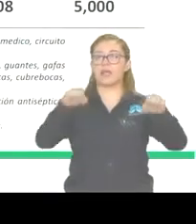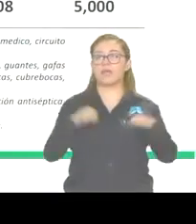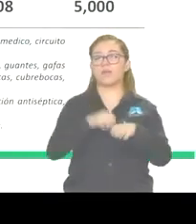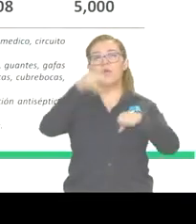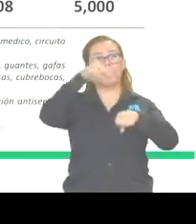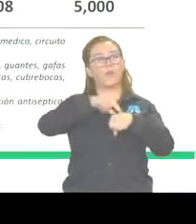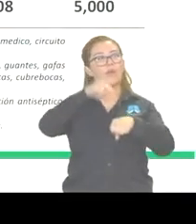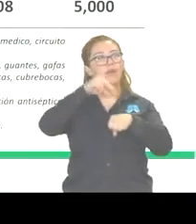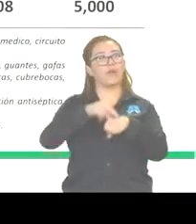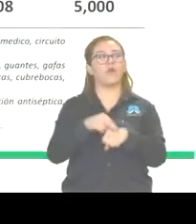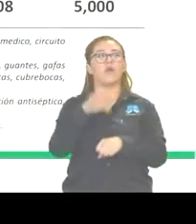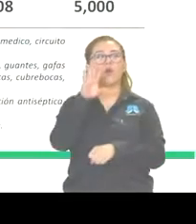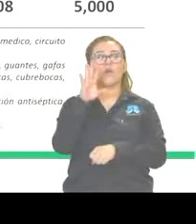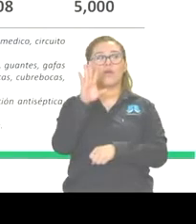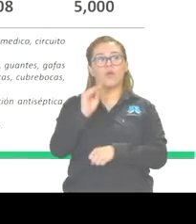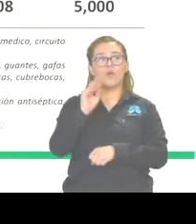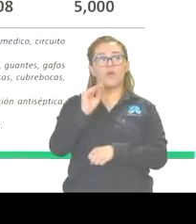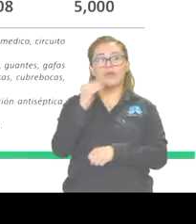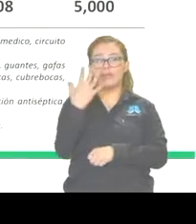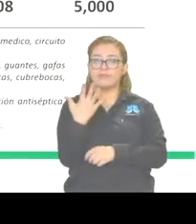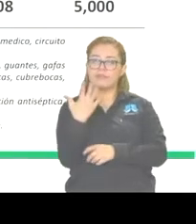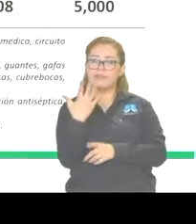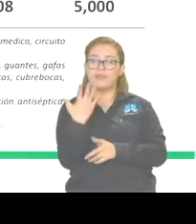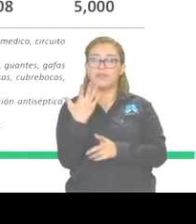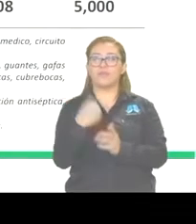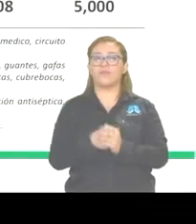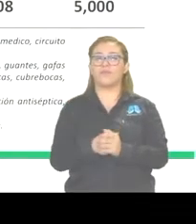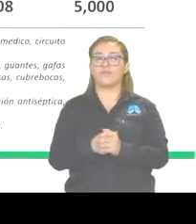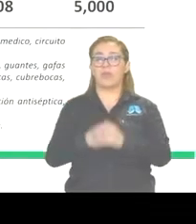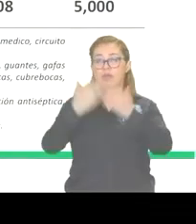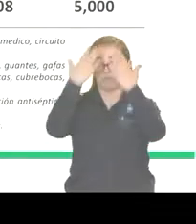médico piezas 95, equipo de protección